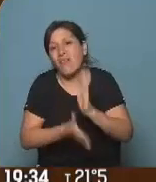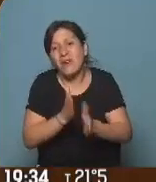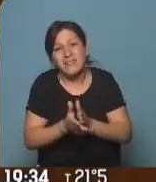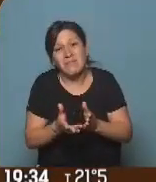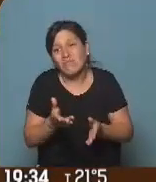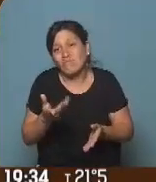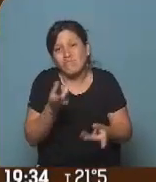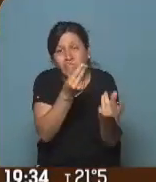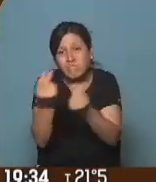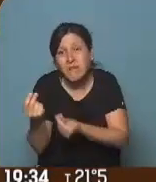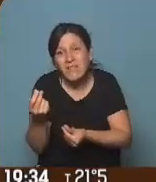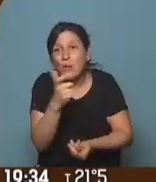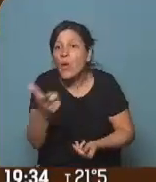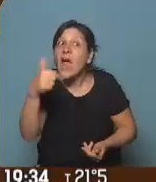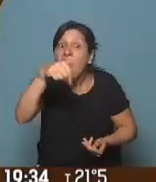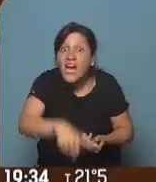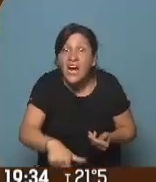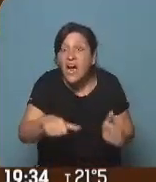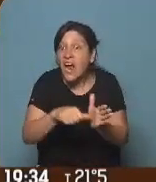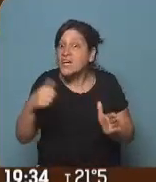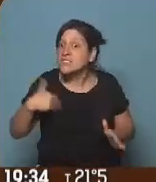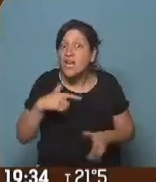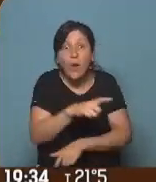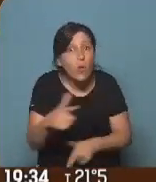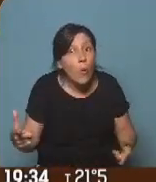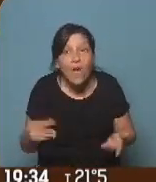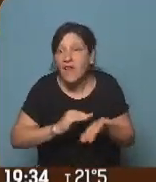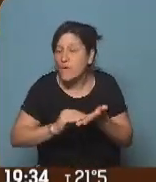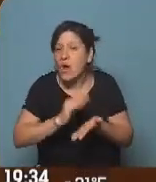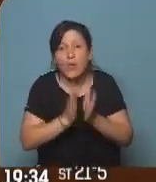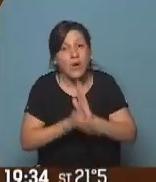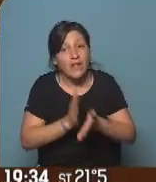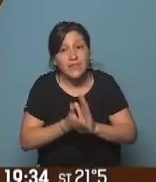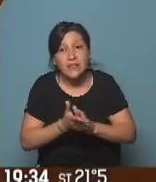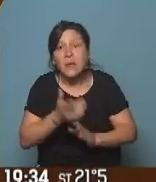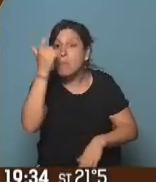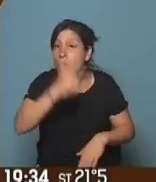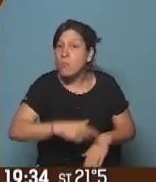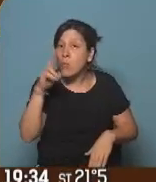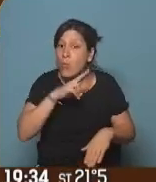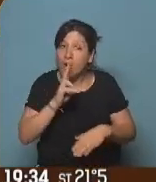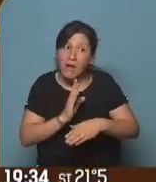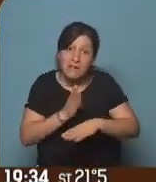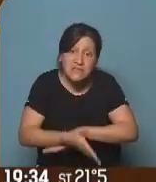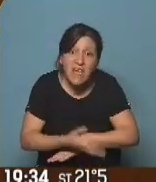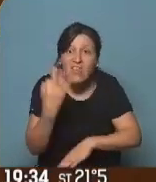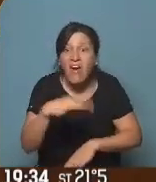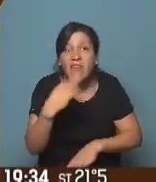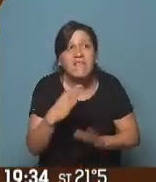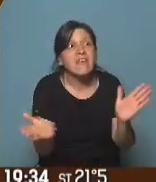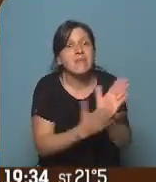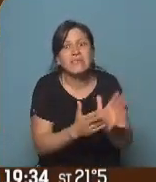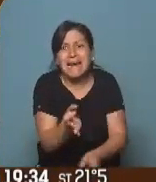tenemos patrocinios jurídicos gratuitos prácticamente en nuestro país para que una mujer acceda no tiene que tener nada absolutamente